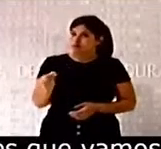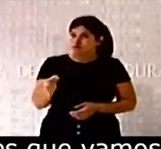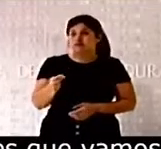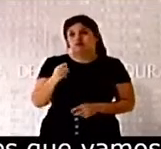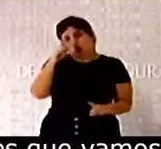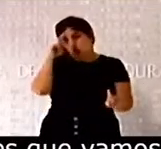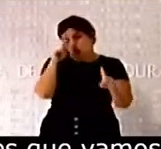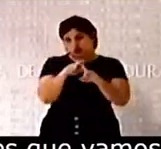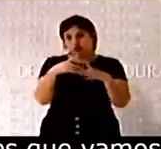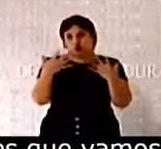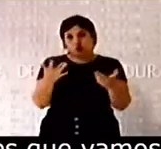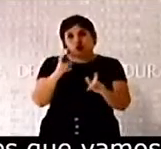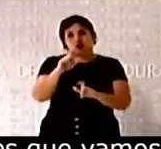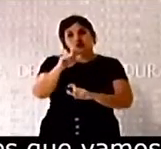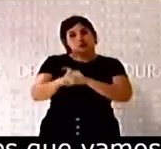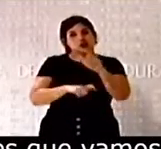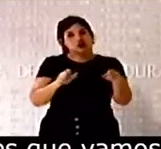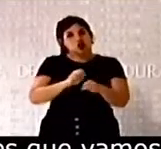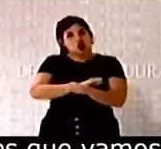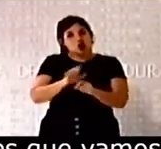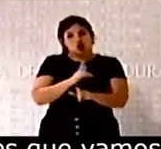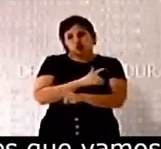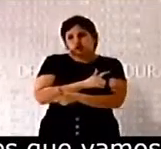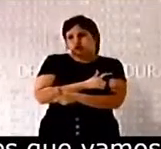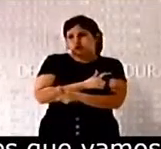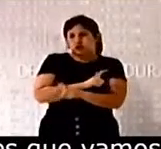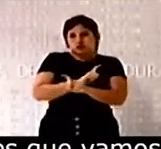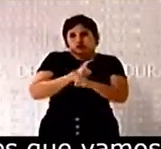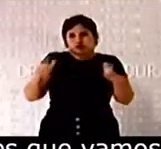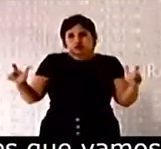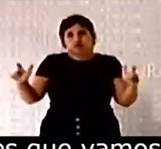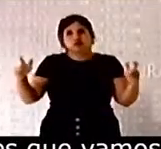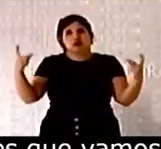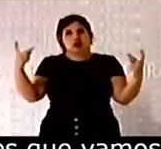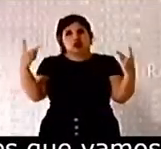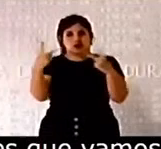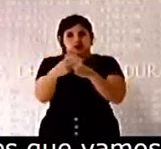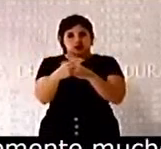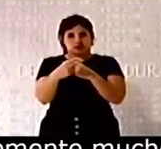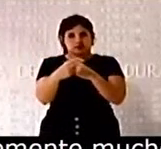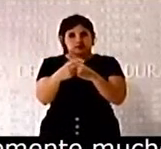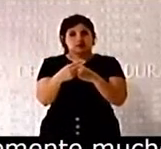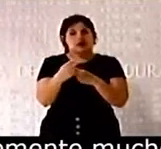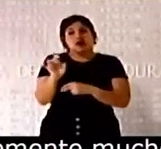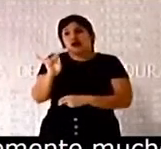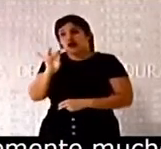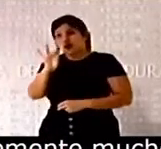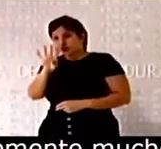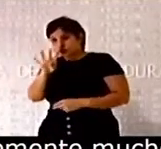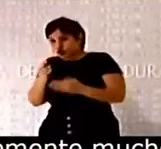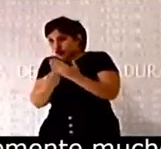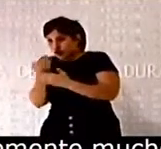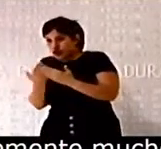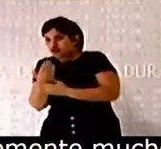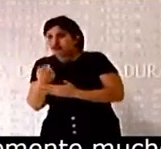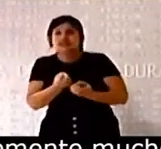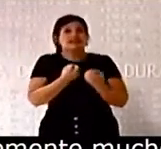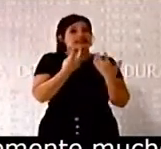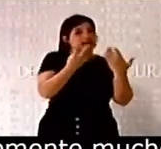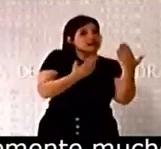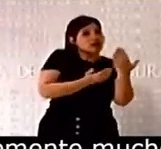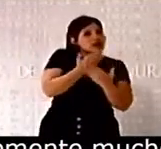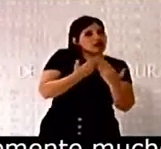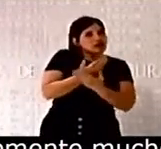incremente mucho la incidencia acumulada ni a los 14 ni a los 7 días, sino